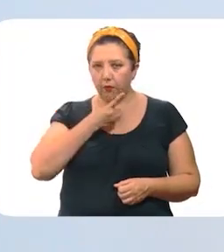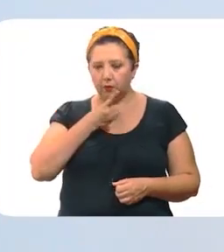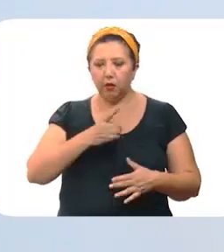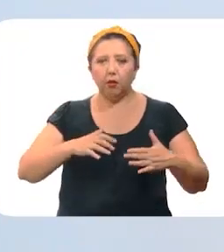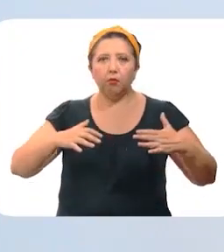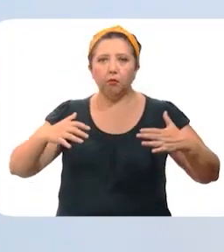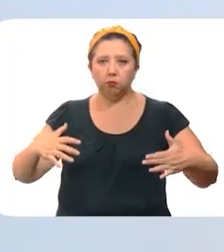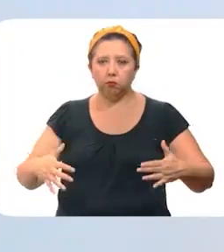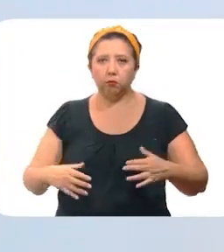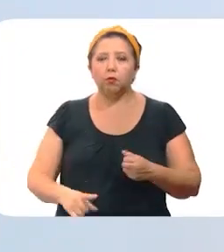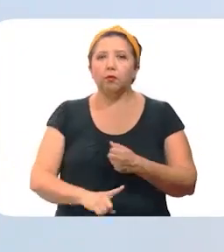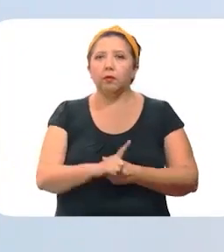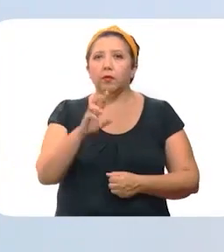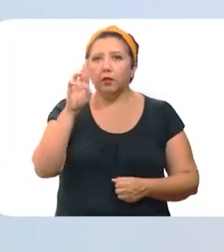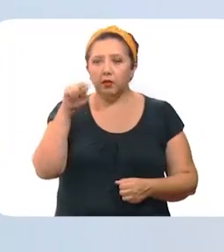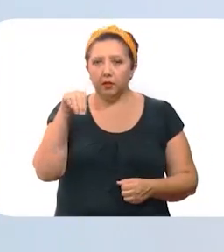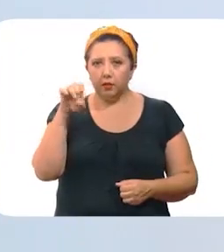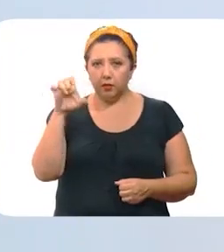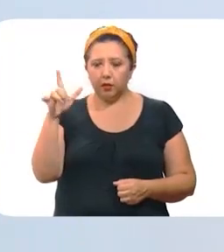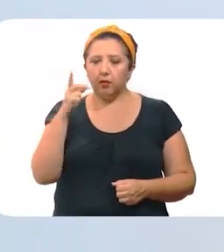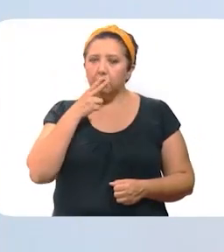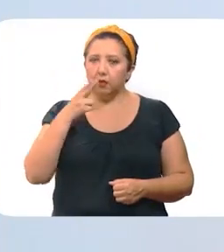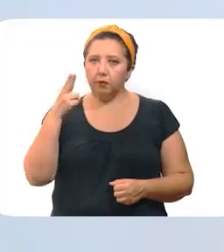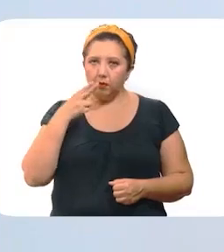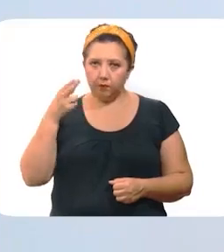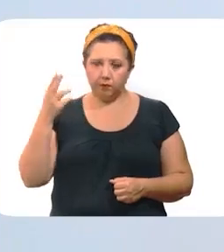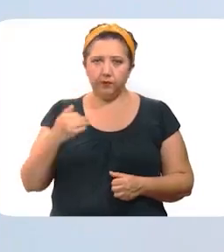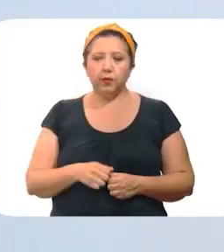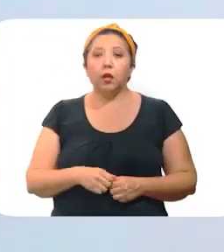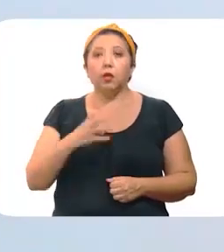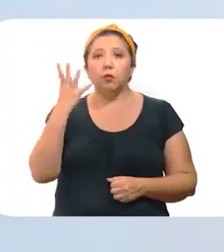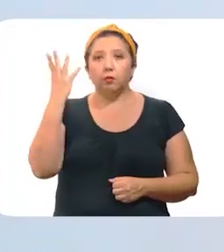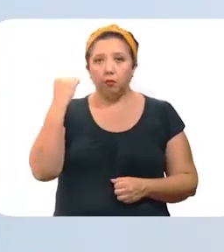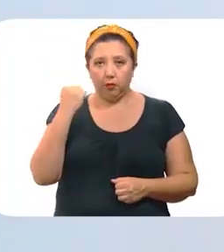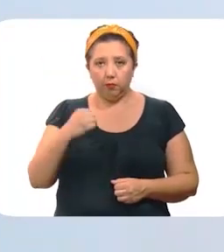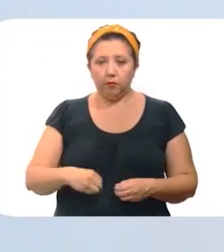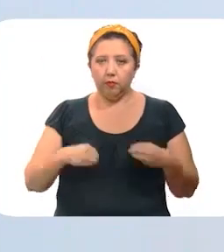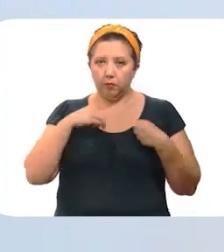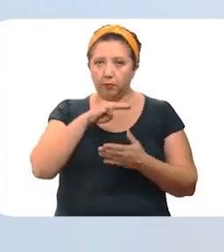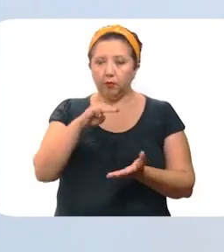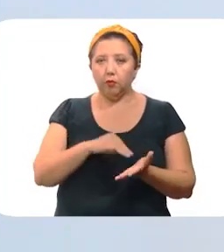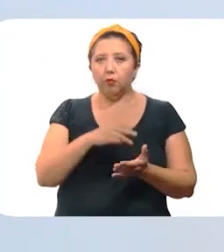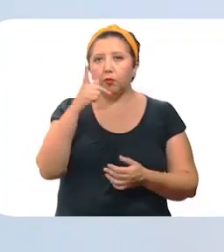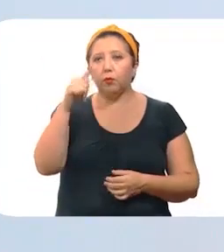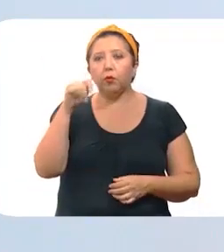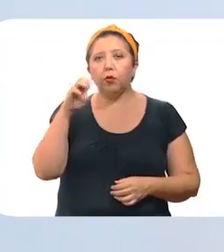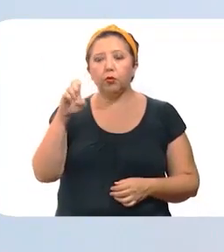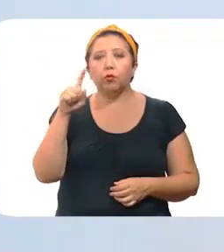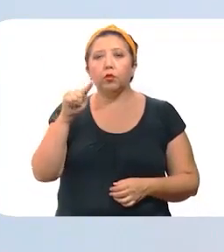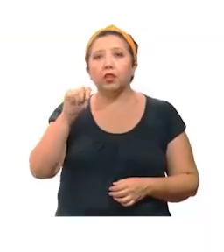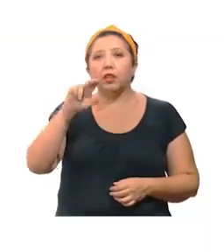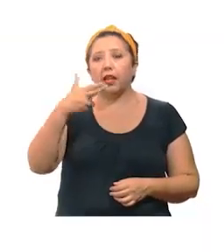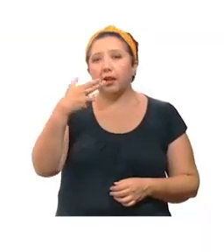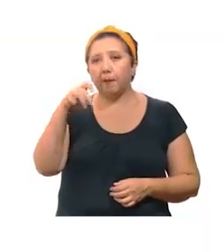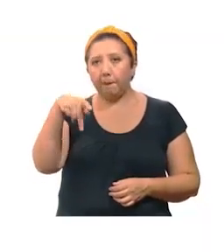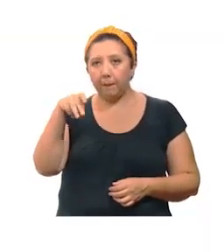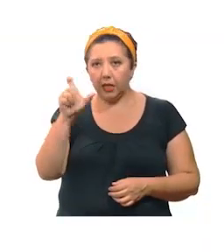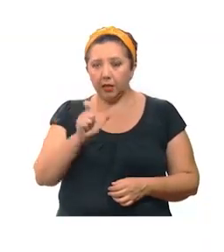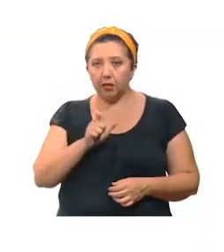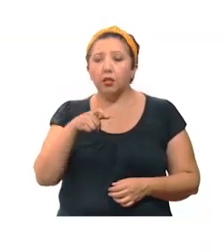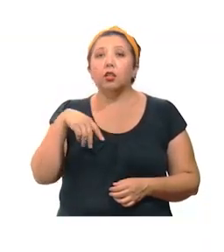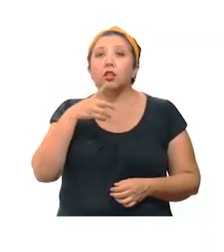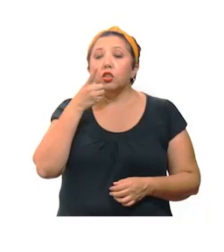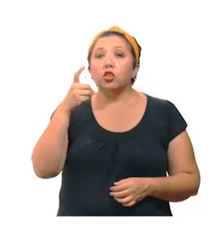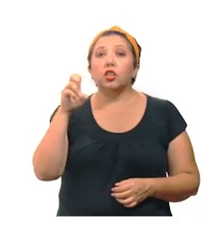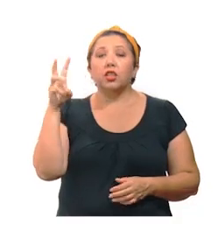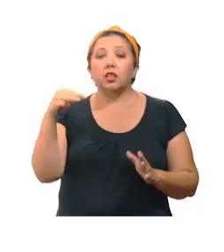mellitus, obesidad, insuficiencia renal crónica y tabaquismo. 9 residían en Mérida, 1 en Motul y 1 en Tamec. En total,